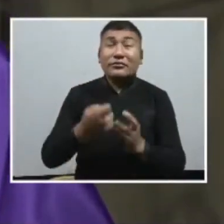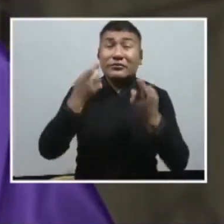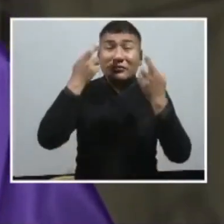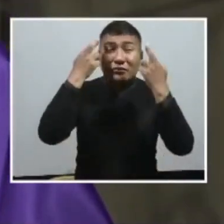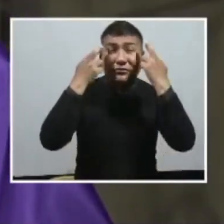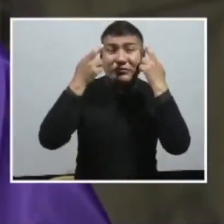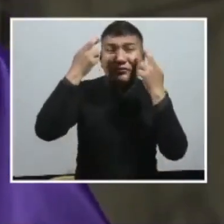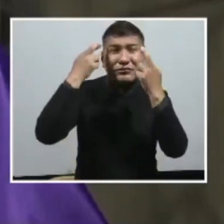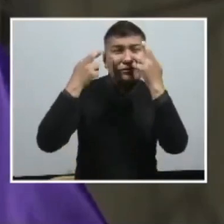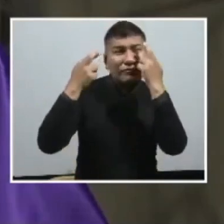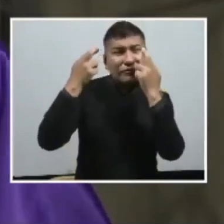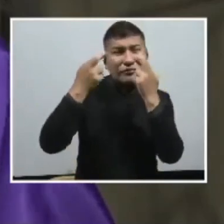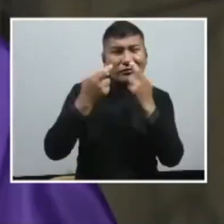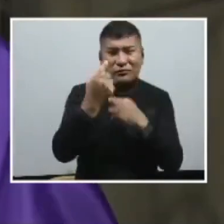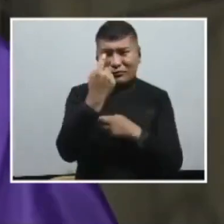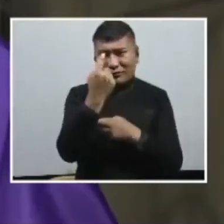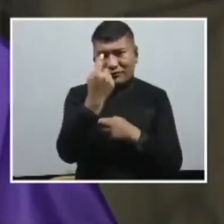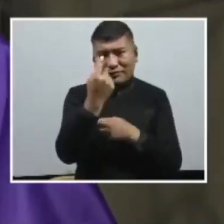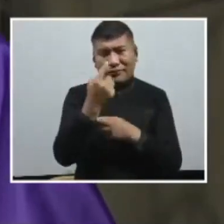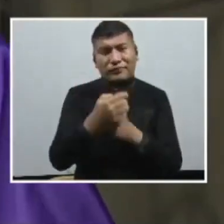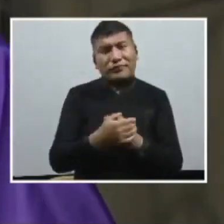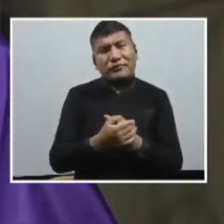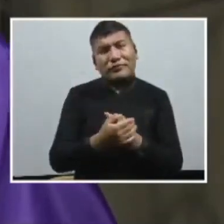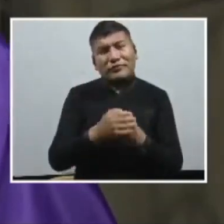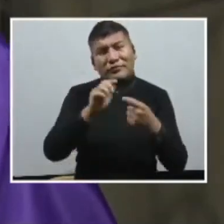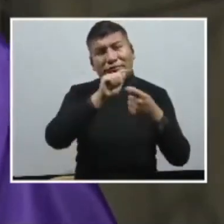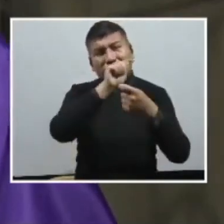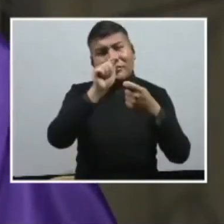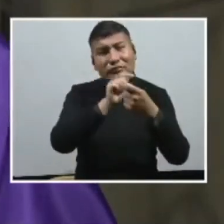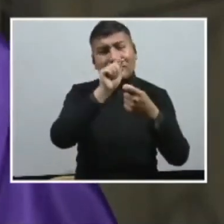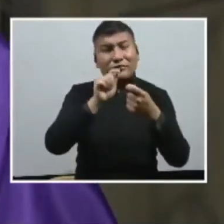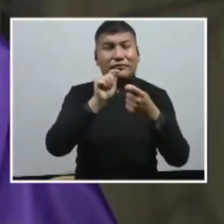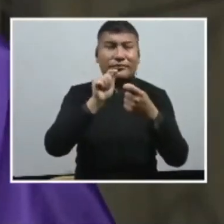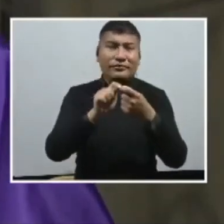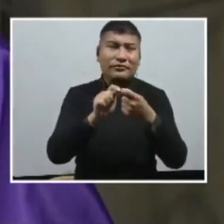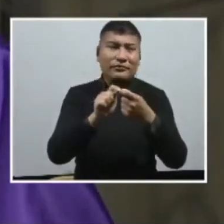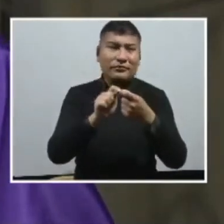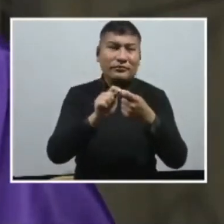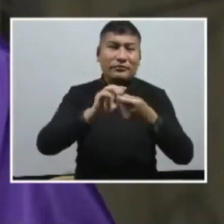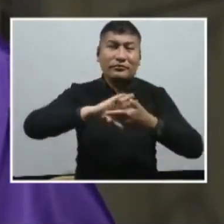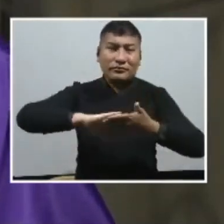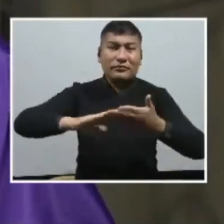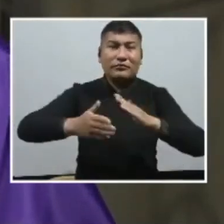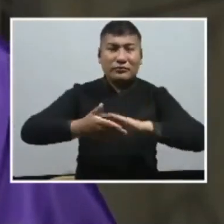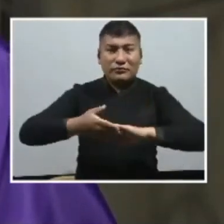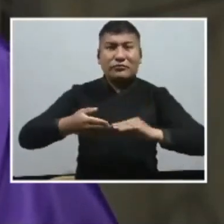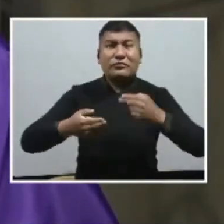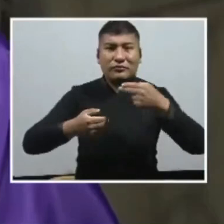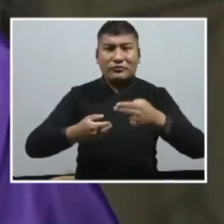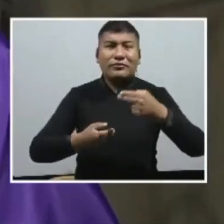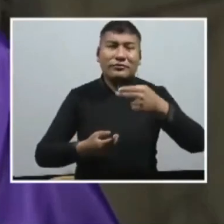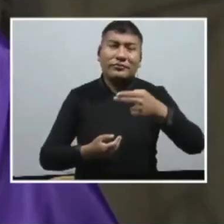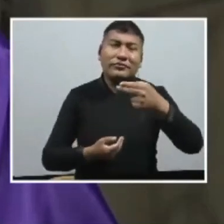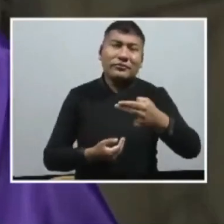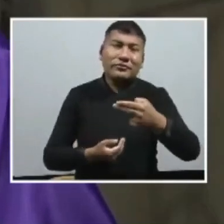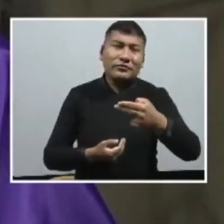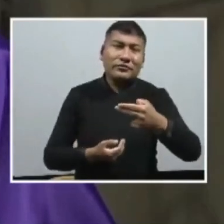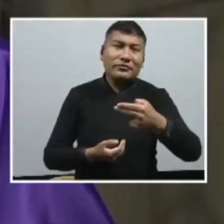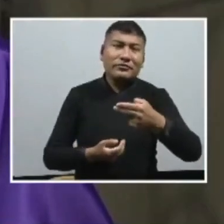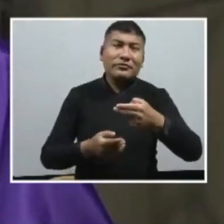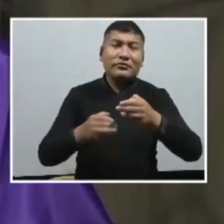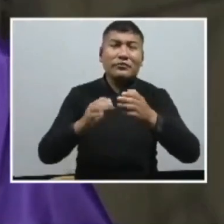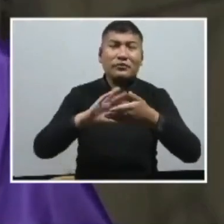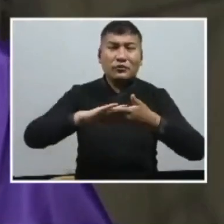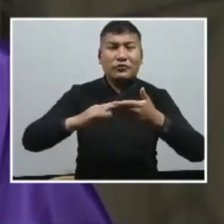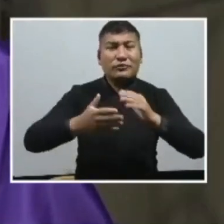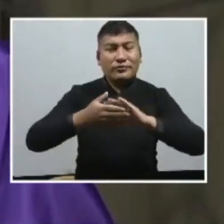reflexionar sobre un hecho concreto, histórico, que nos narra el